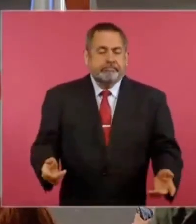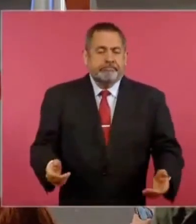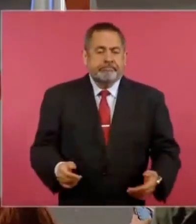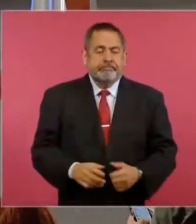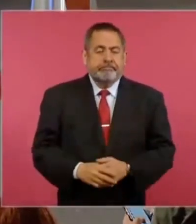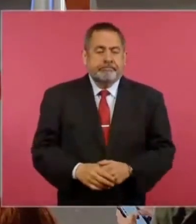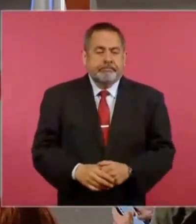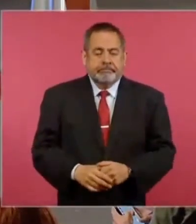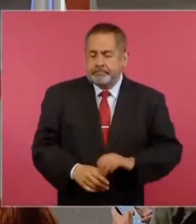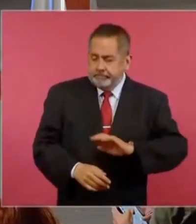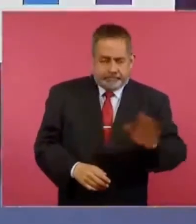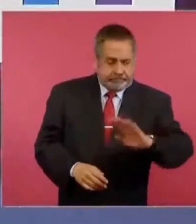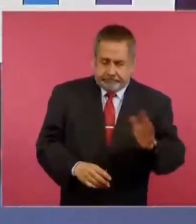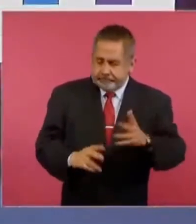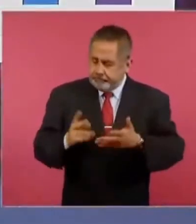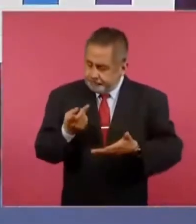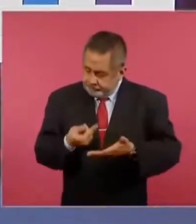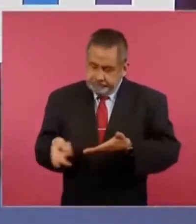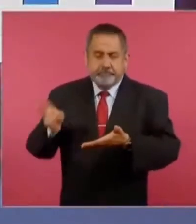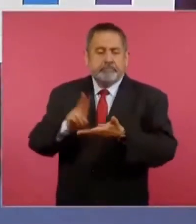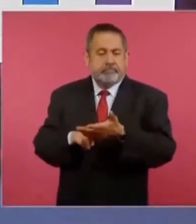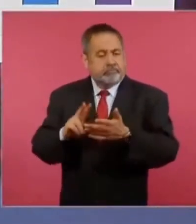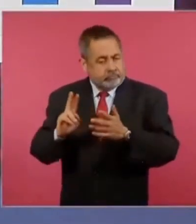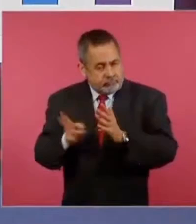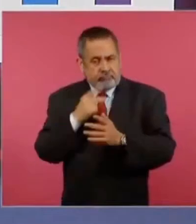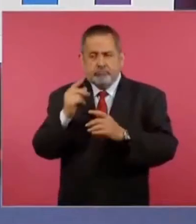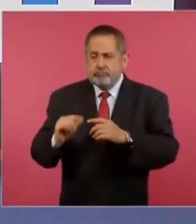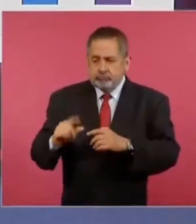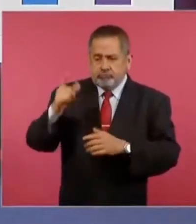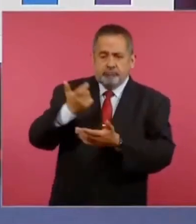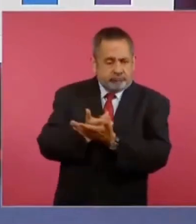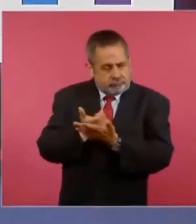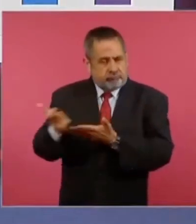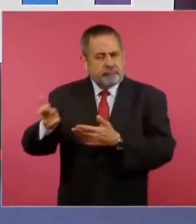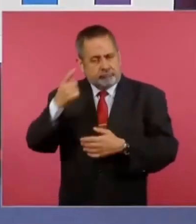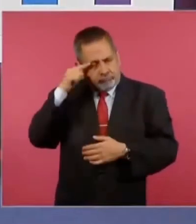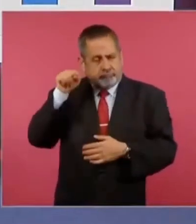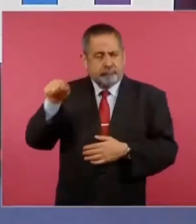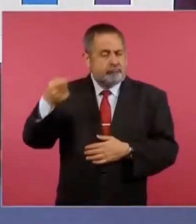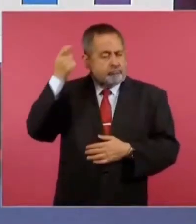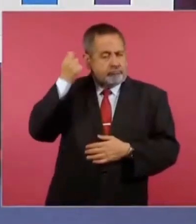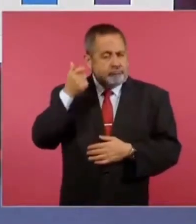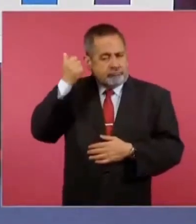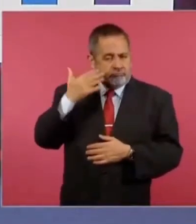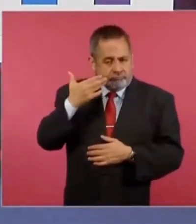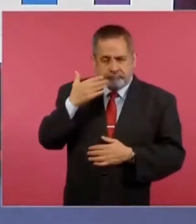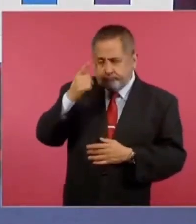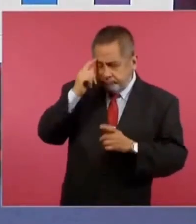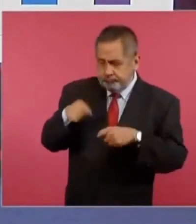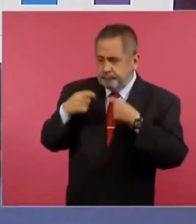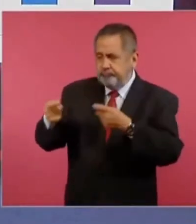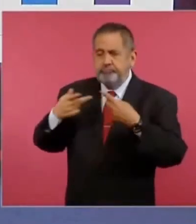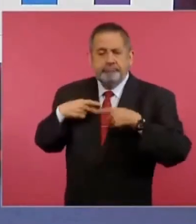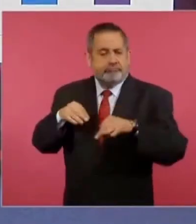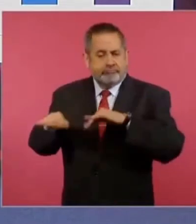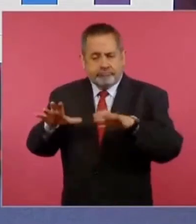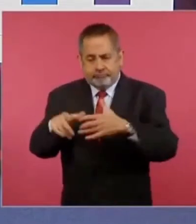Y ahora lo que queremos es que sean mejores las pensiones de los trabajadores